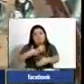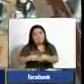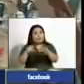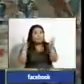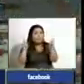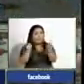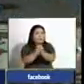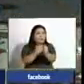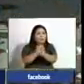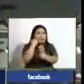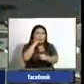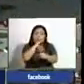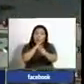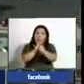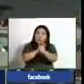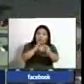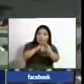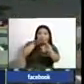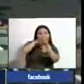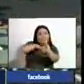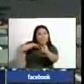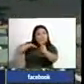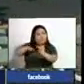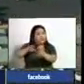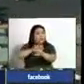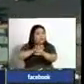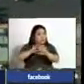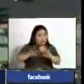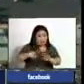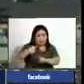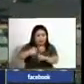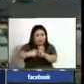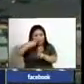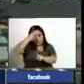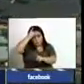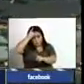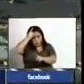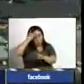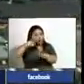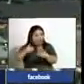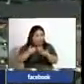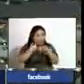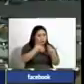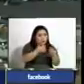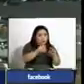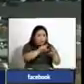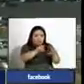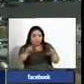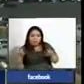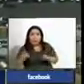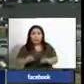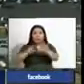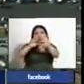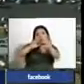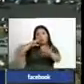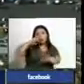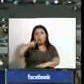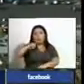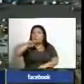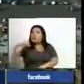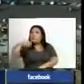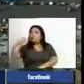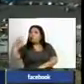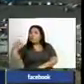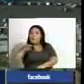y mantener la cuarentena domiciliar. Se espera que este fin de semana se logre entregar a unas 800.000 familias este